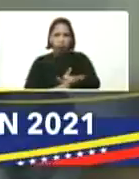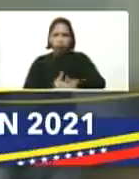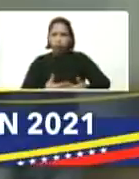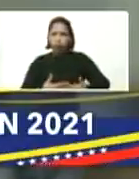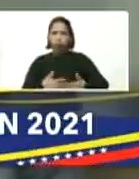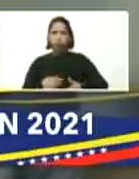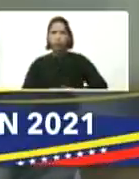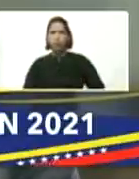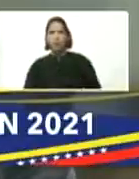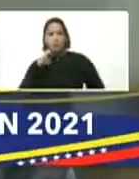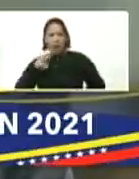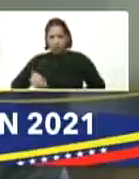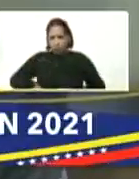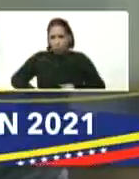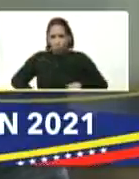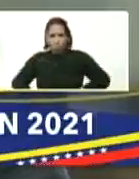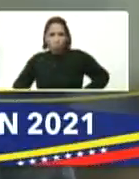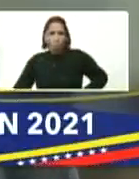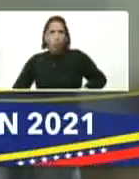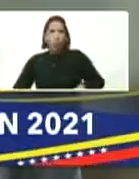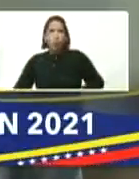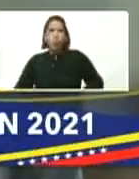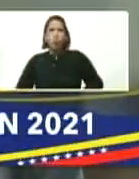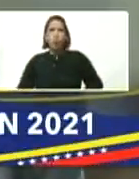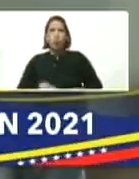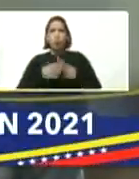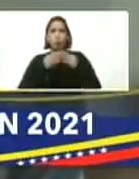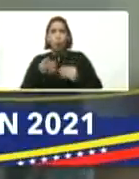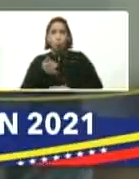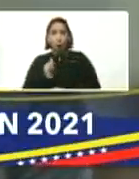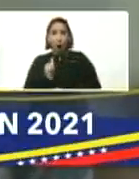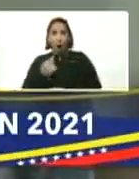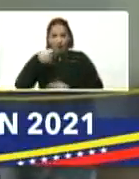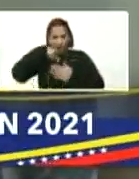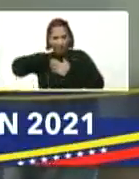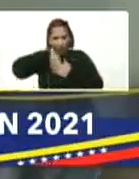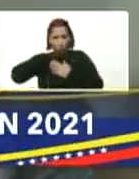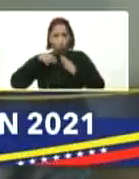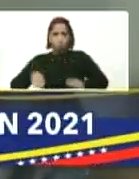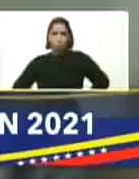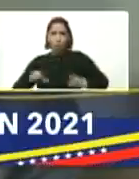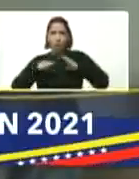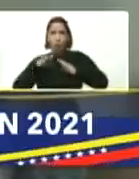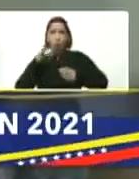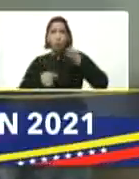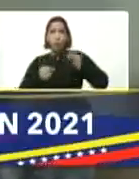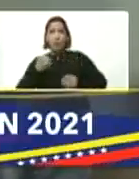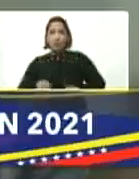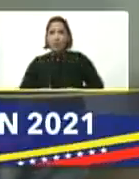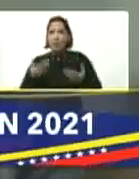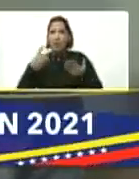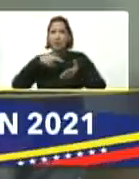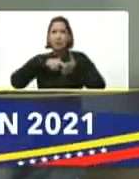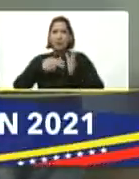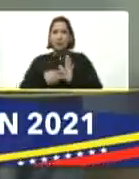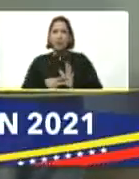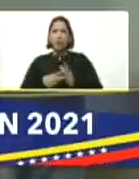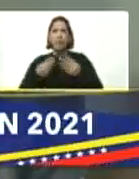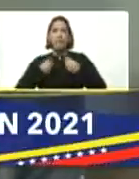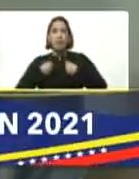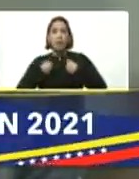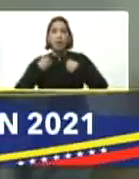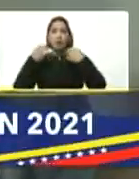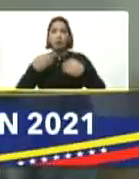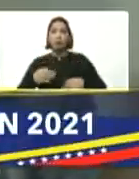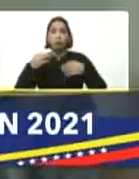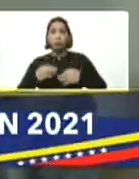lo que es el hígado, y todo lo que hay allí cotidianamente, que es justamente lo que le da sentido a la vida